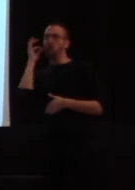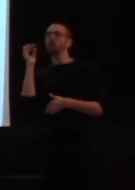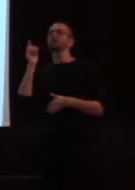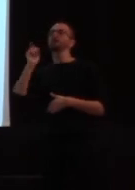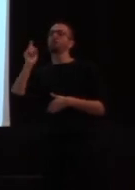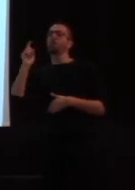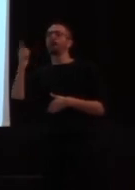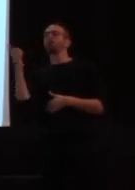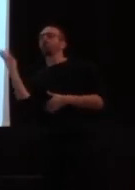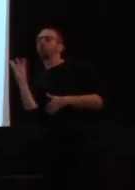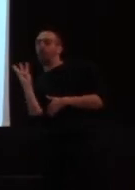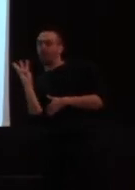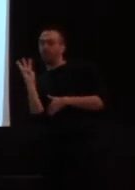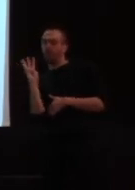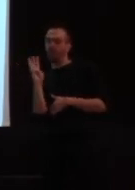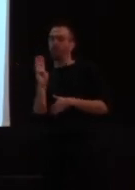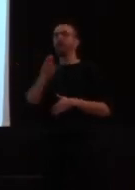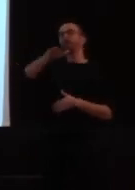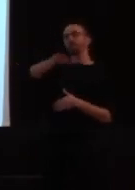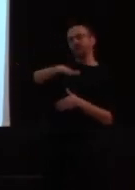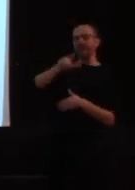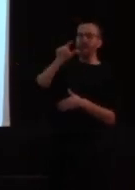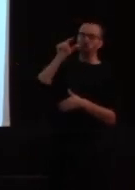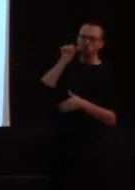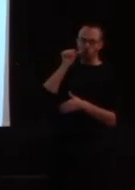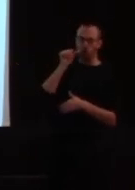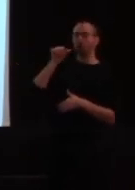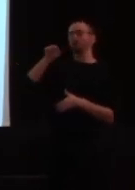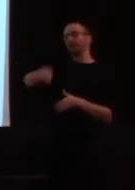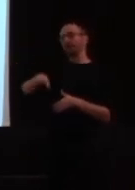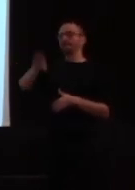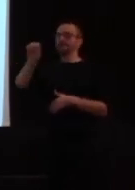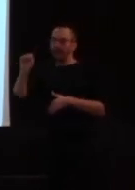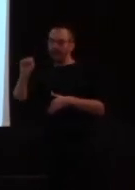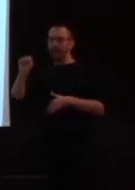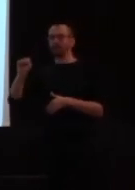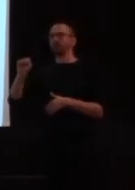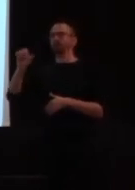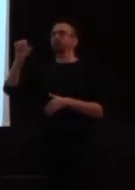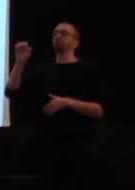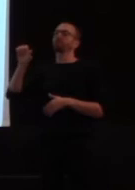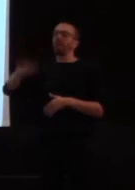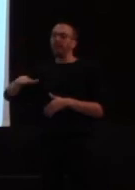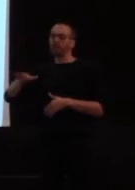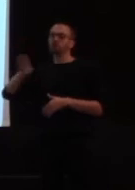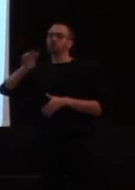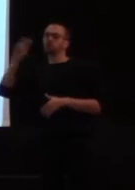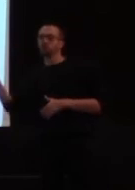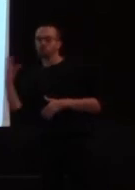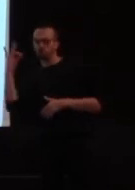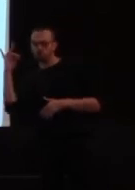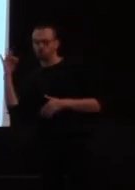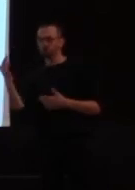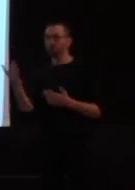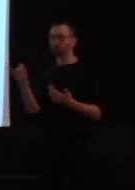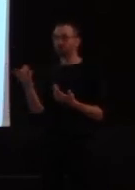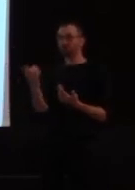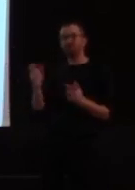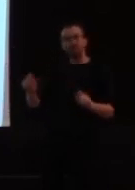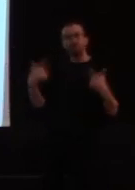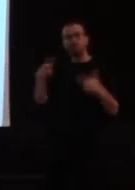Pequeño, pequeña, pequeña, pequeña. Nada, nada, nada, nada. Ese contenido, los chavales de una manera natural, ya lo